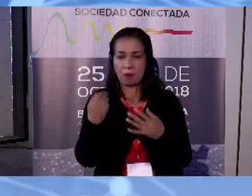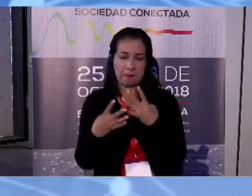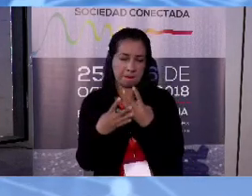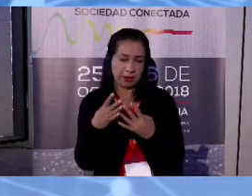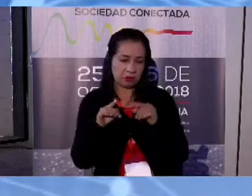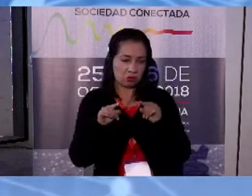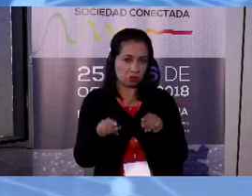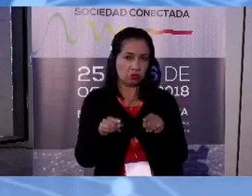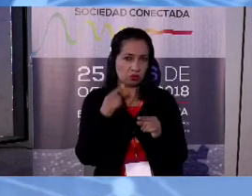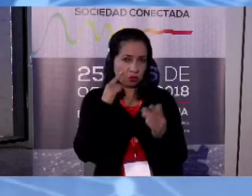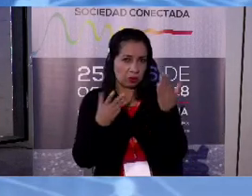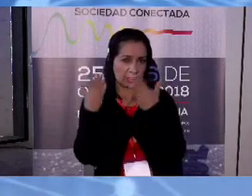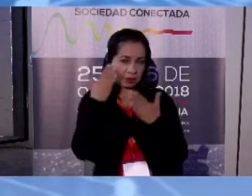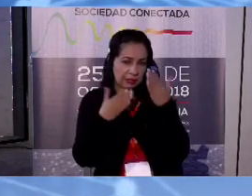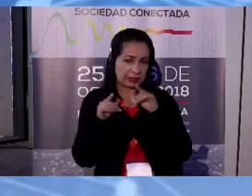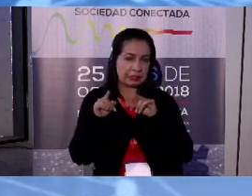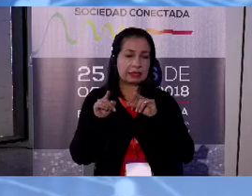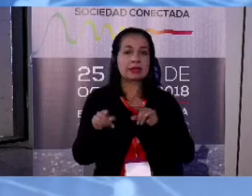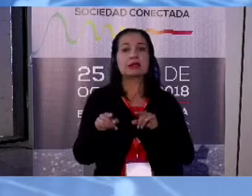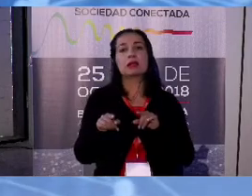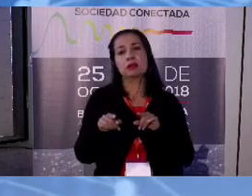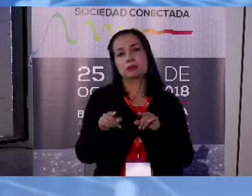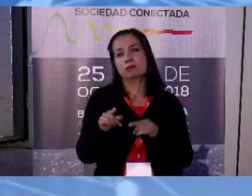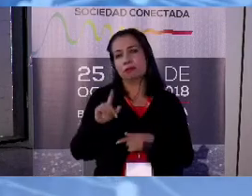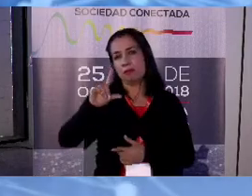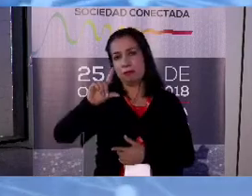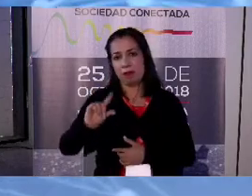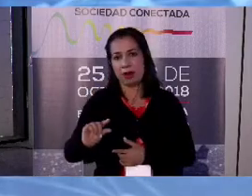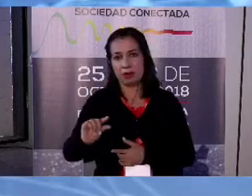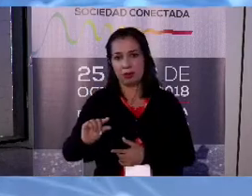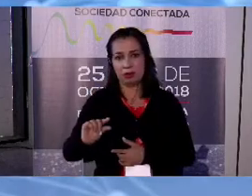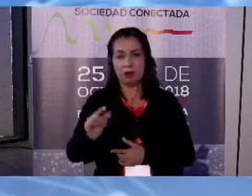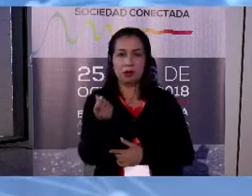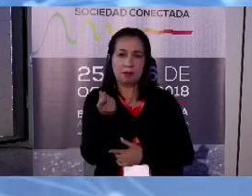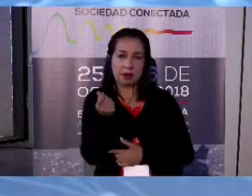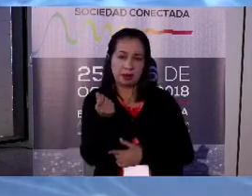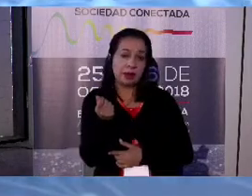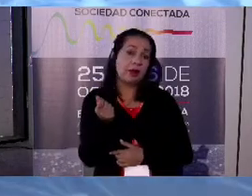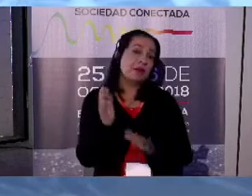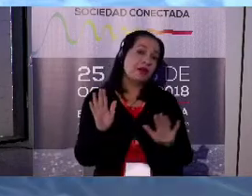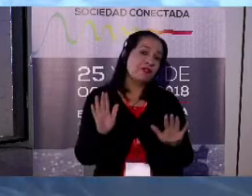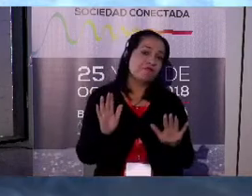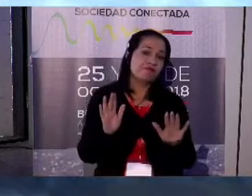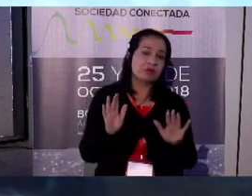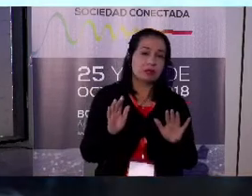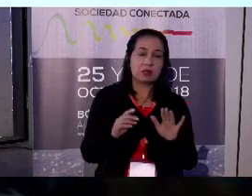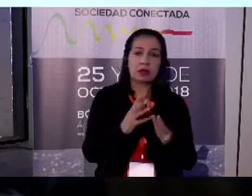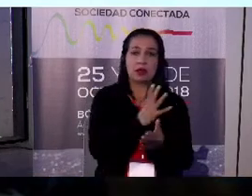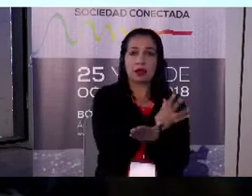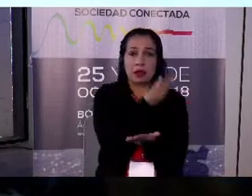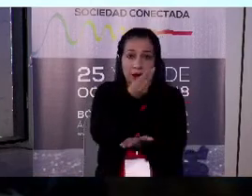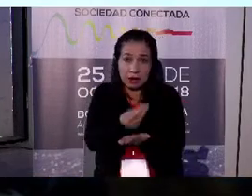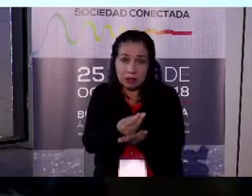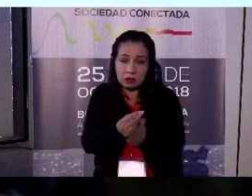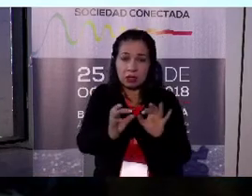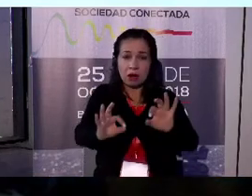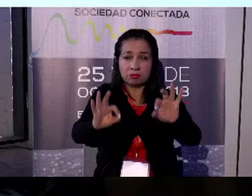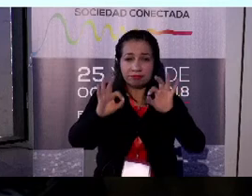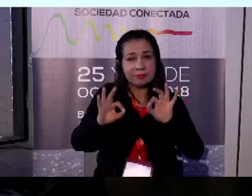obviamente Pero puede resultar en menor precisión resultados menos